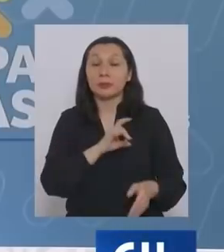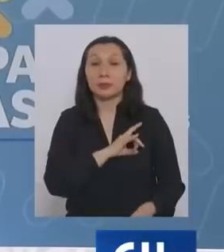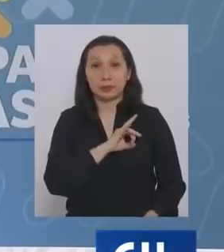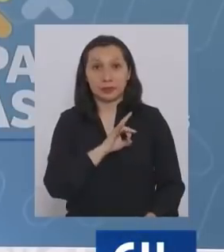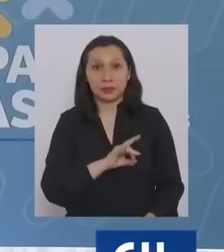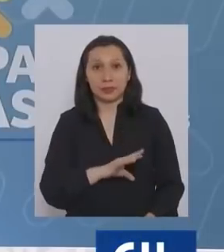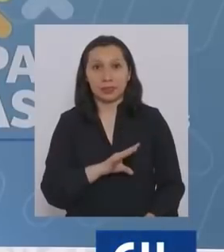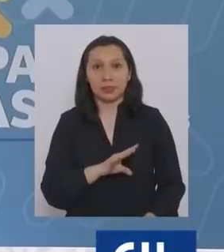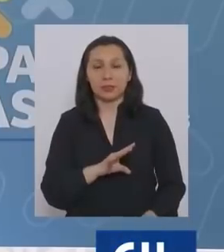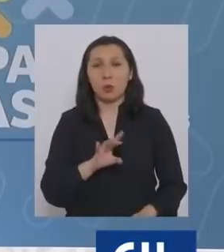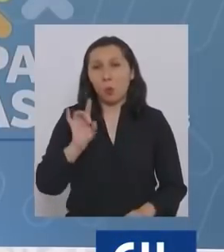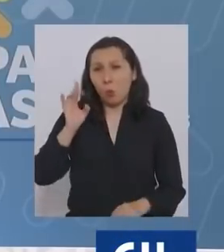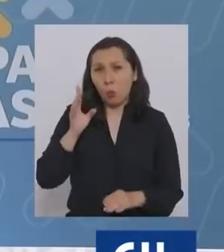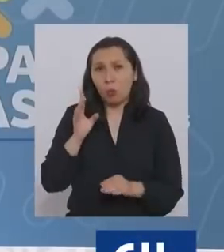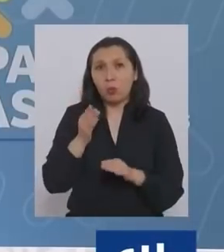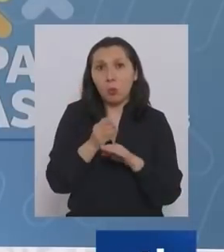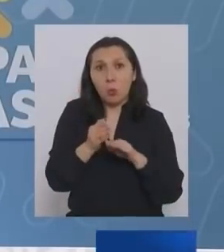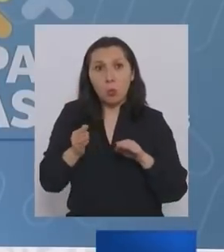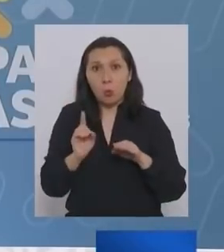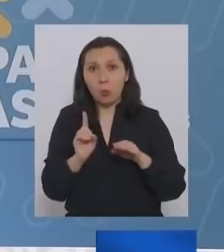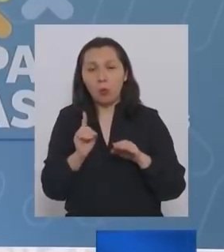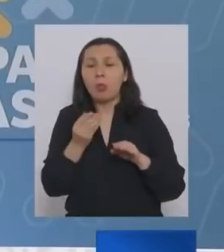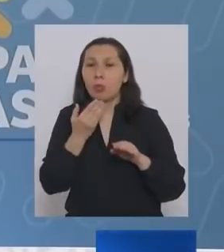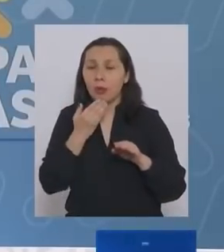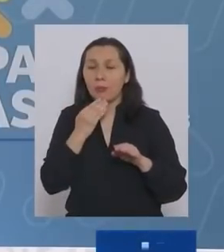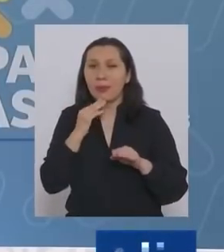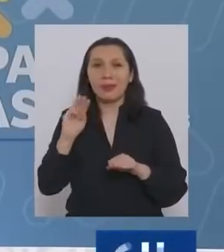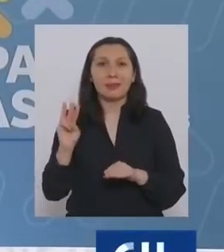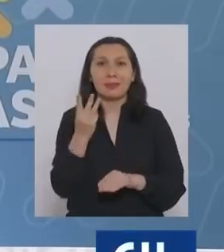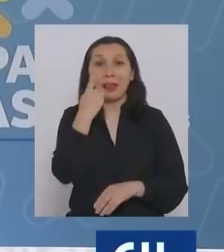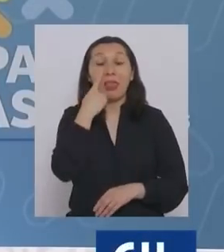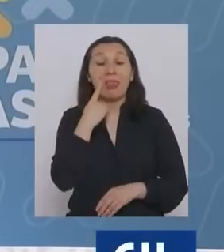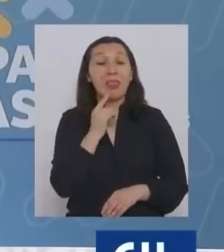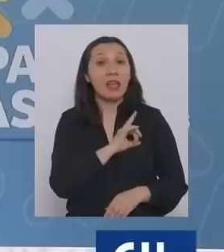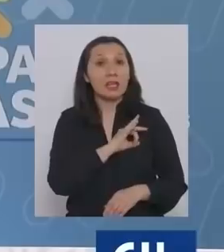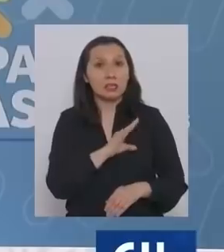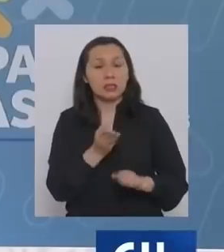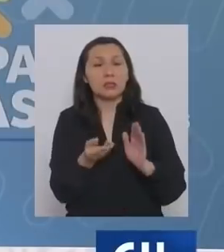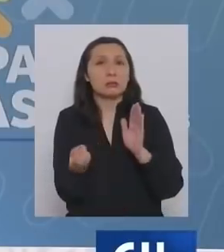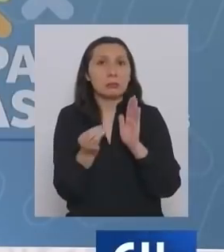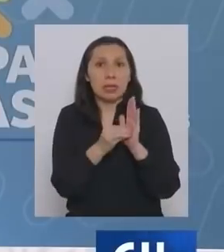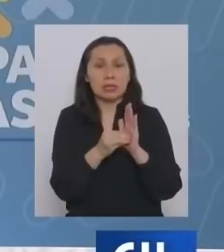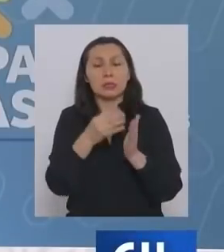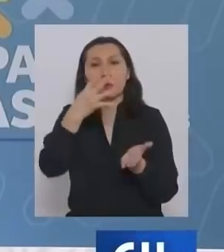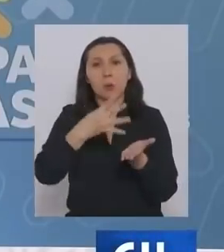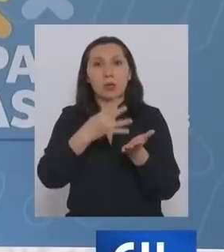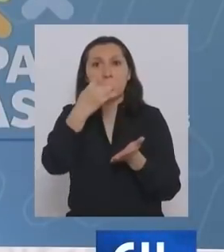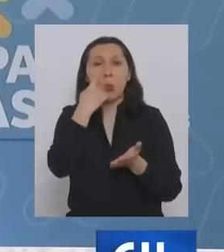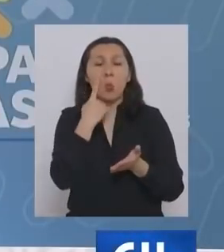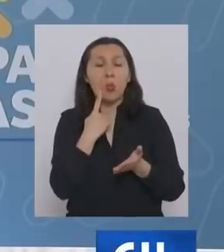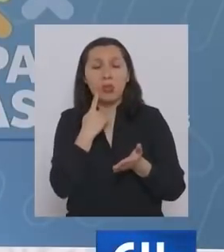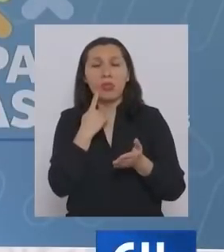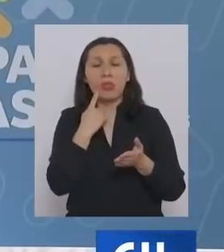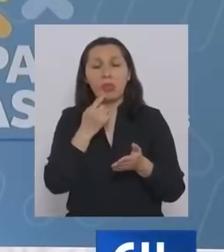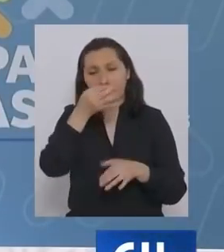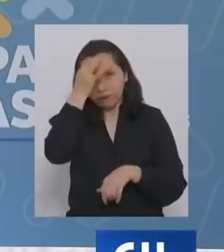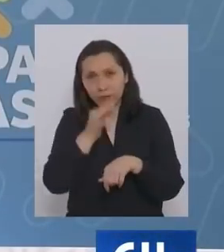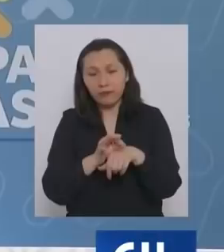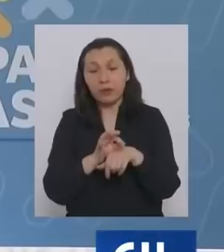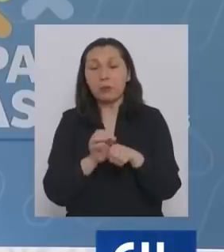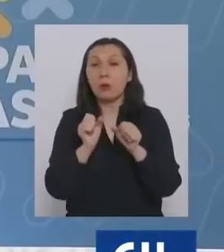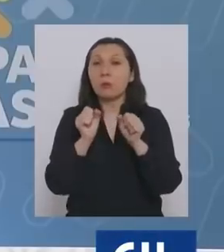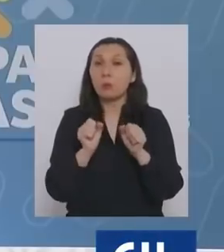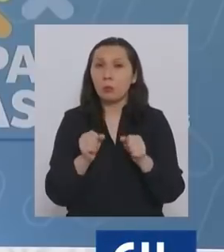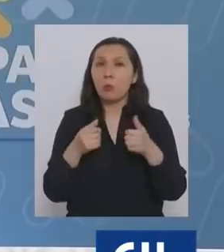país no es la excepción. Este es el tercer día en que registramos más de 4.000 casos diarios y es muy